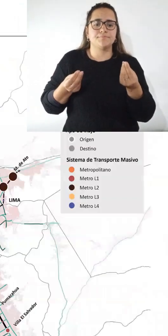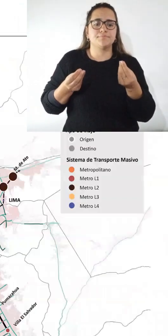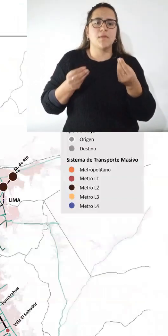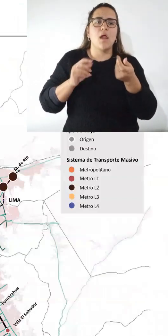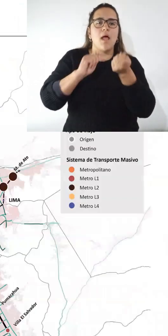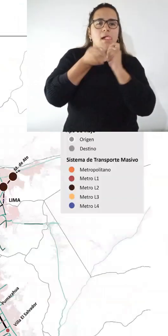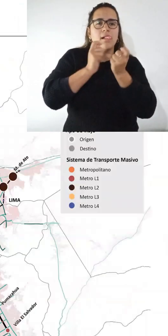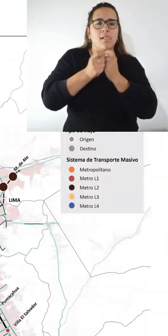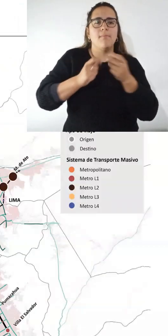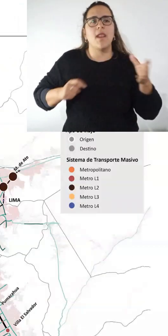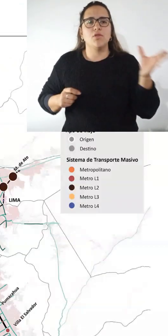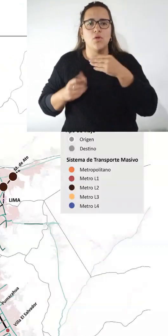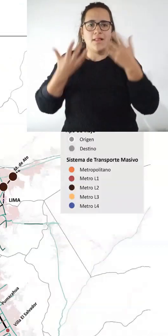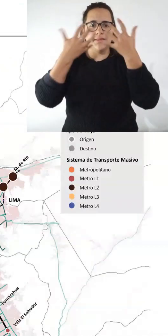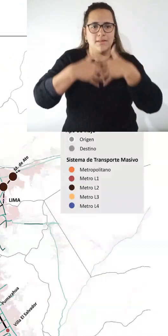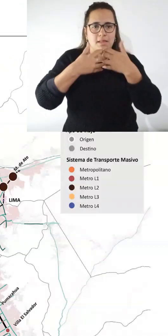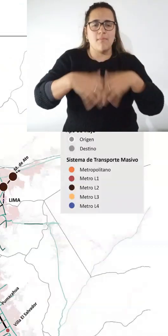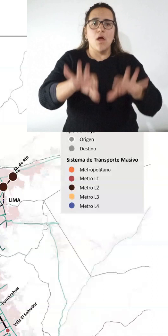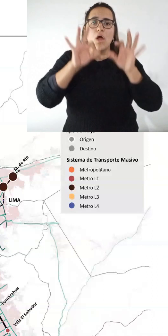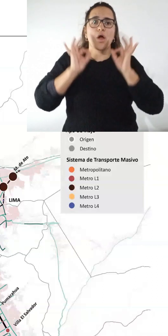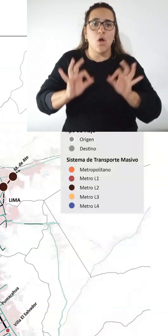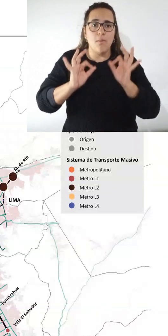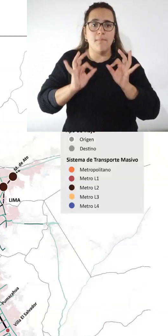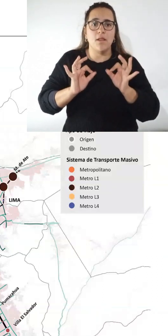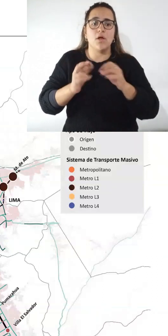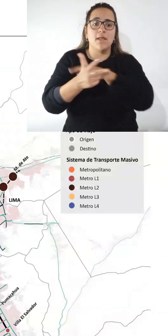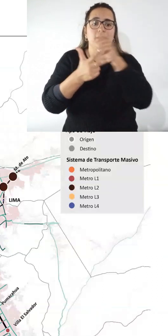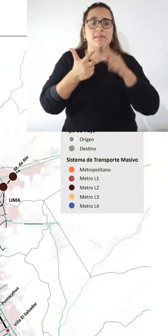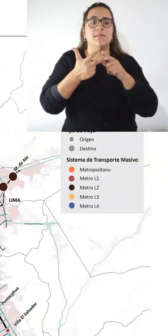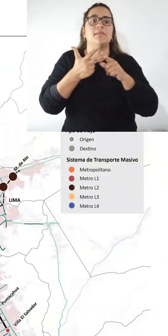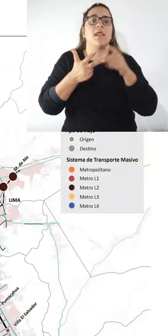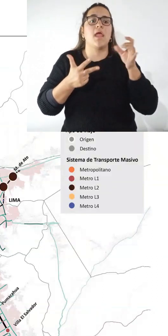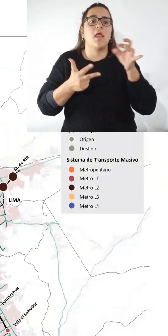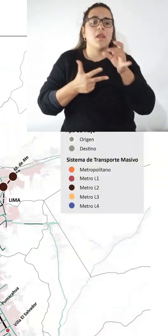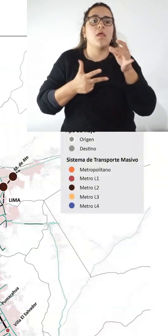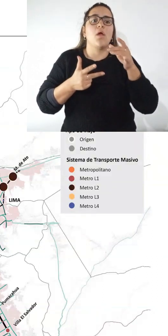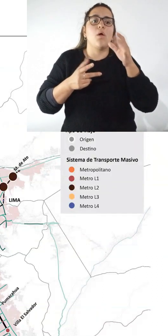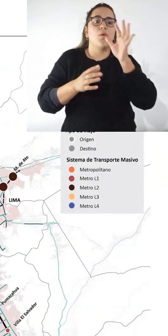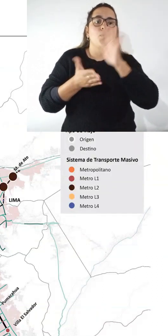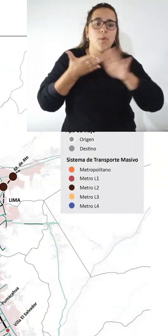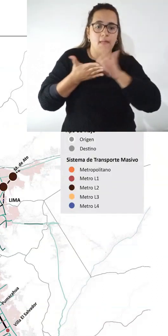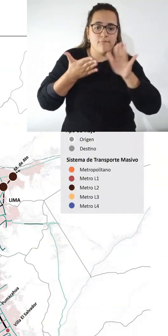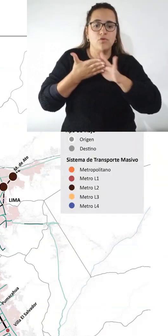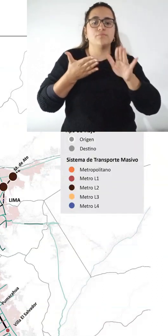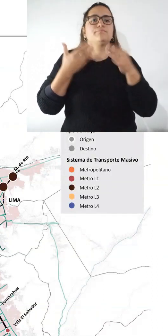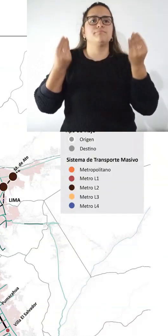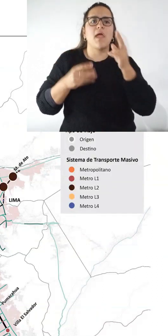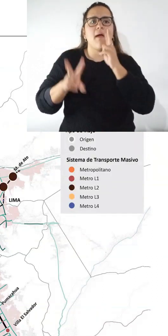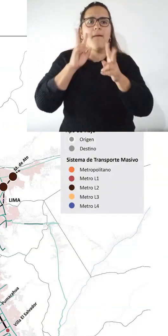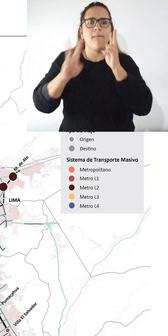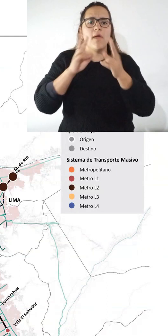una modelación para todo el sistema completo con las tres líneas nuevas, donde ya podemos